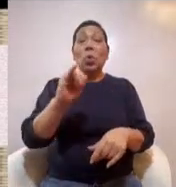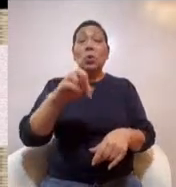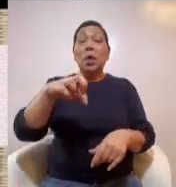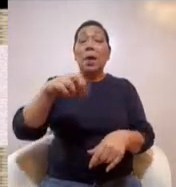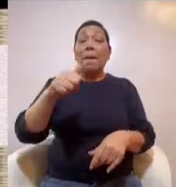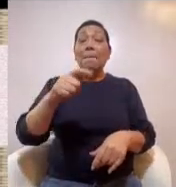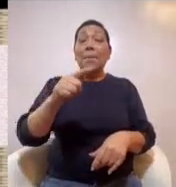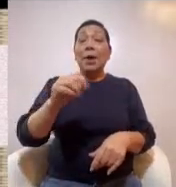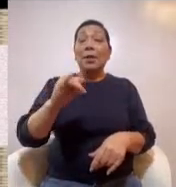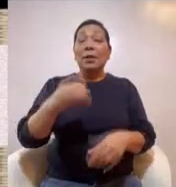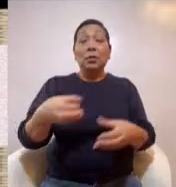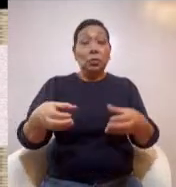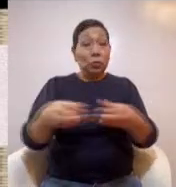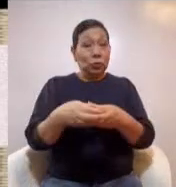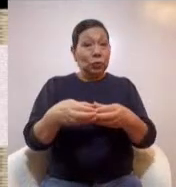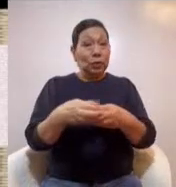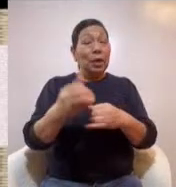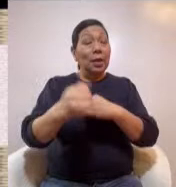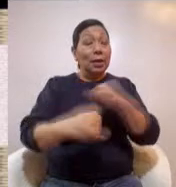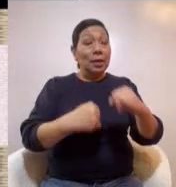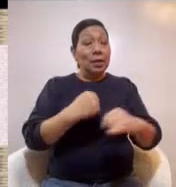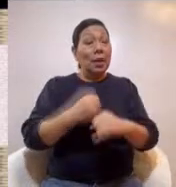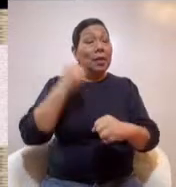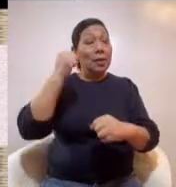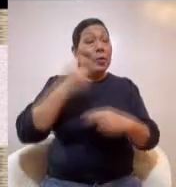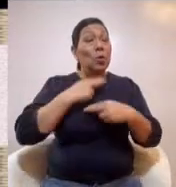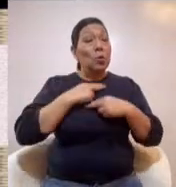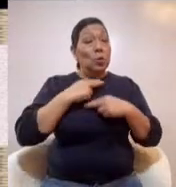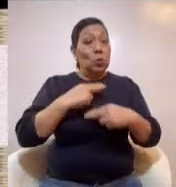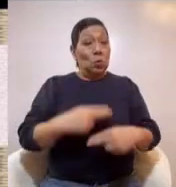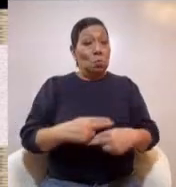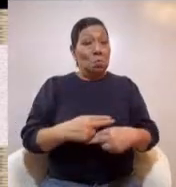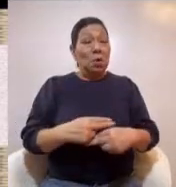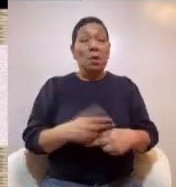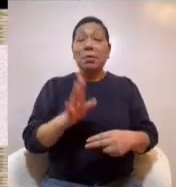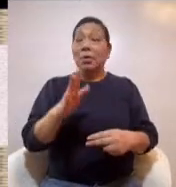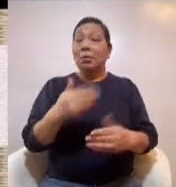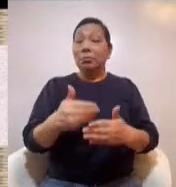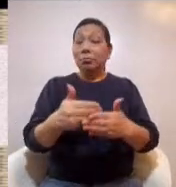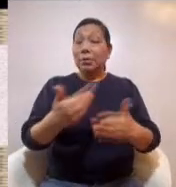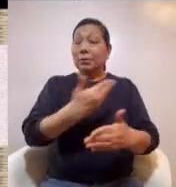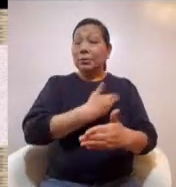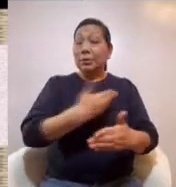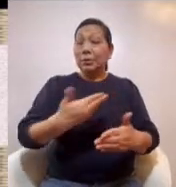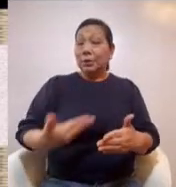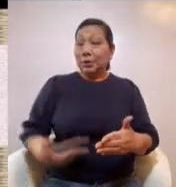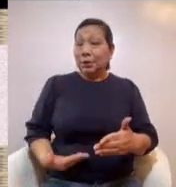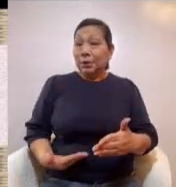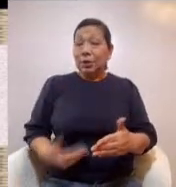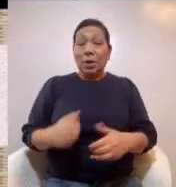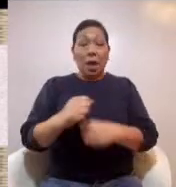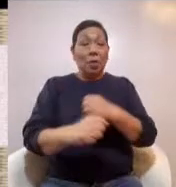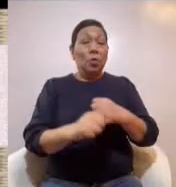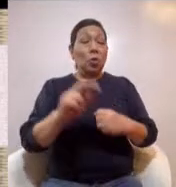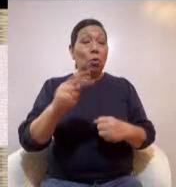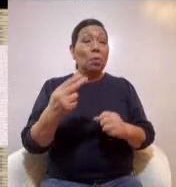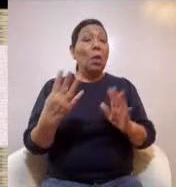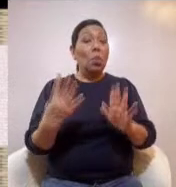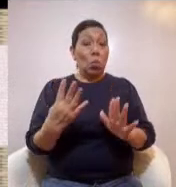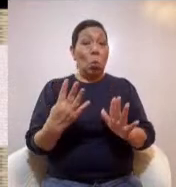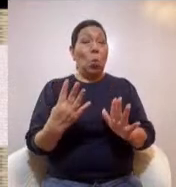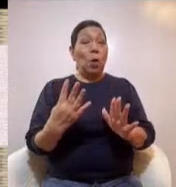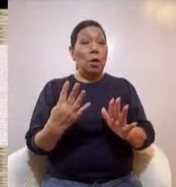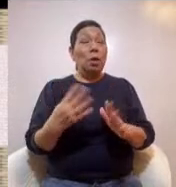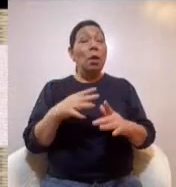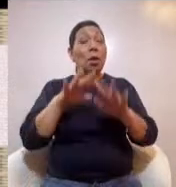Luz Patricia fue comisionada de la Comisión Interamericana de Derechos Humanos, ejerció la presidencia de este órgano en 2009